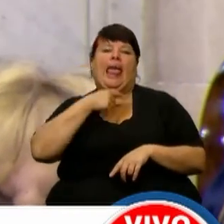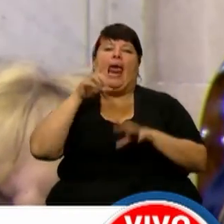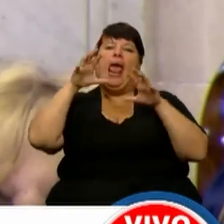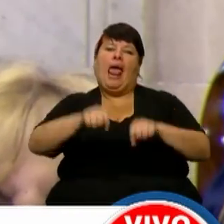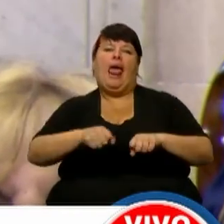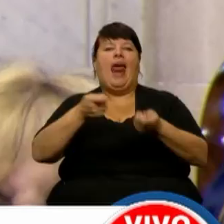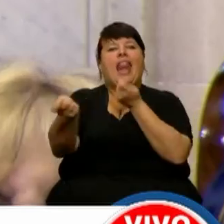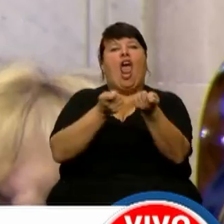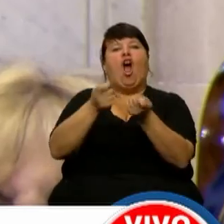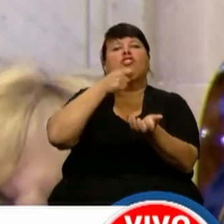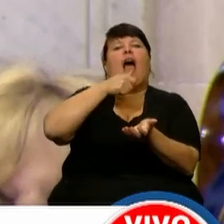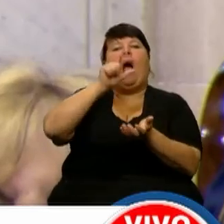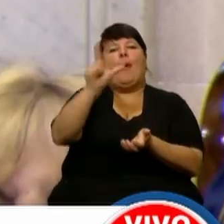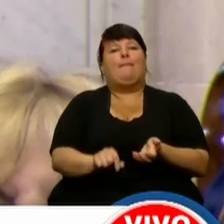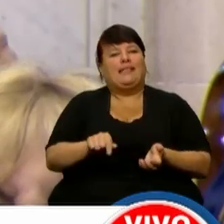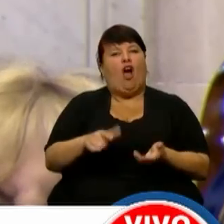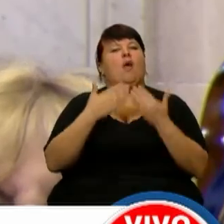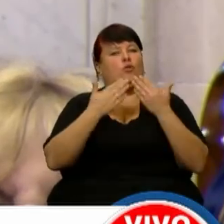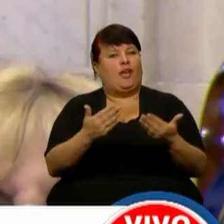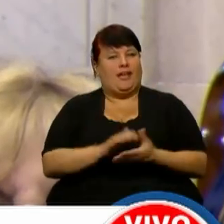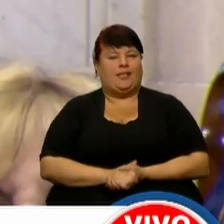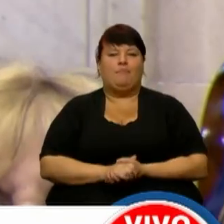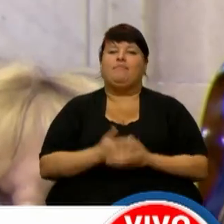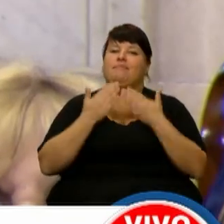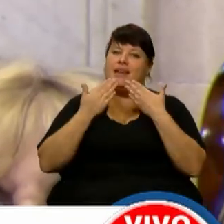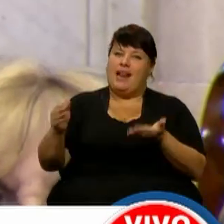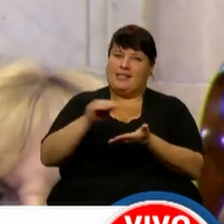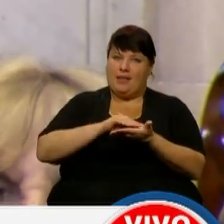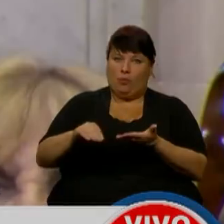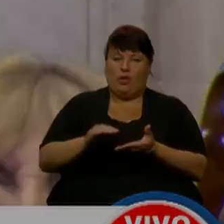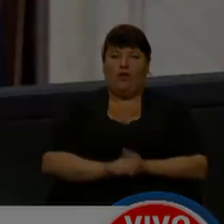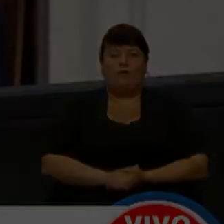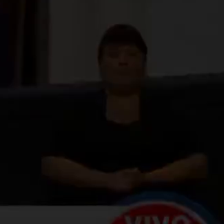hacer negocio con el agua en la Patagonia. Muchas gracias. Gracias, diputado Vázquez.